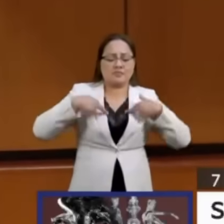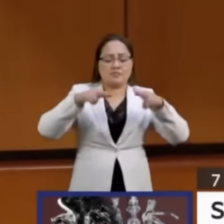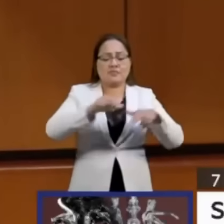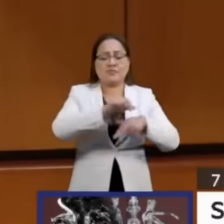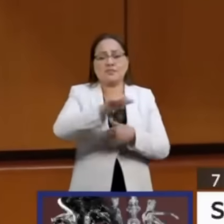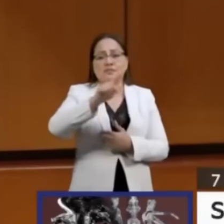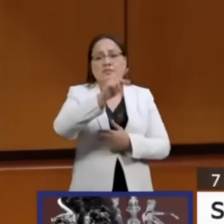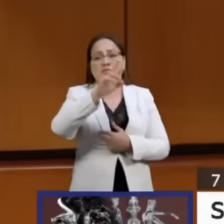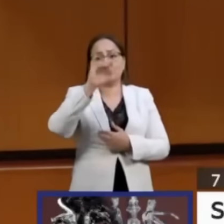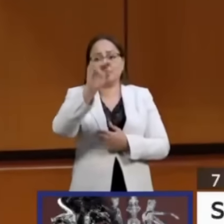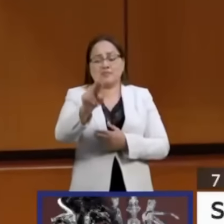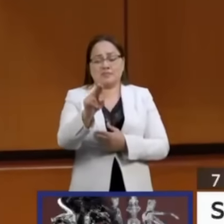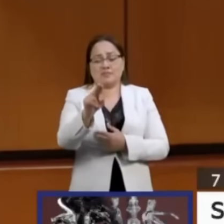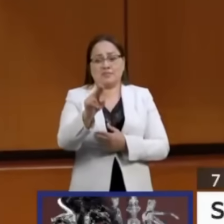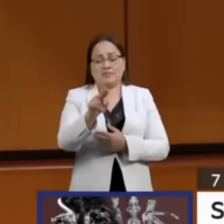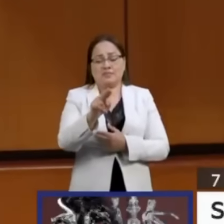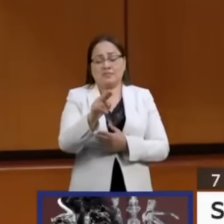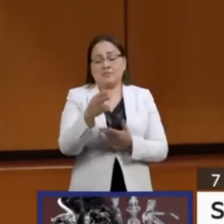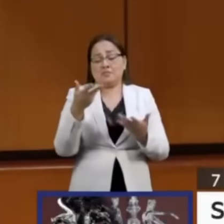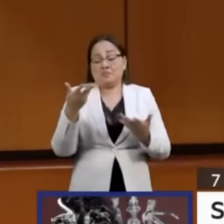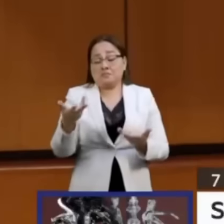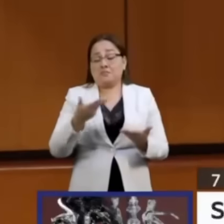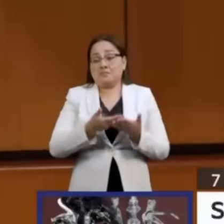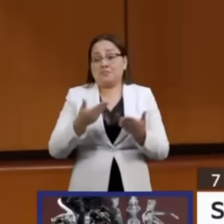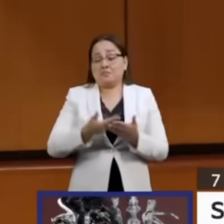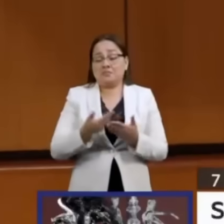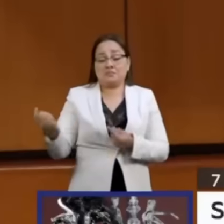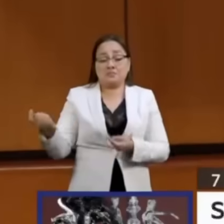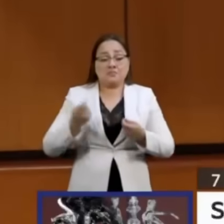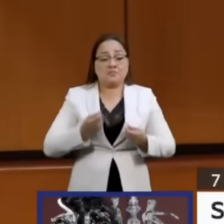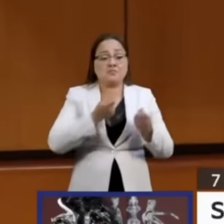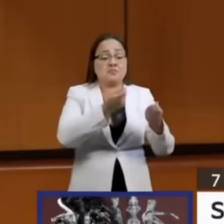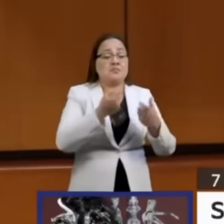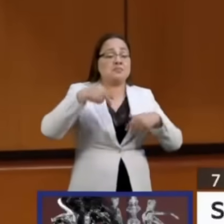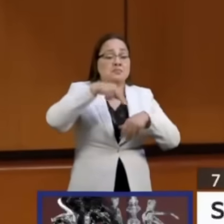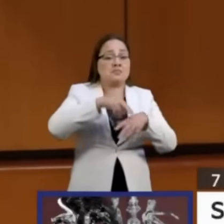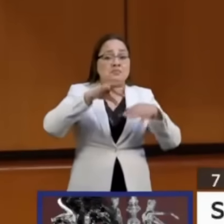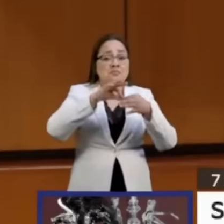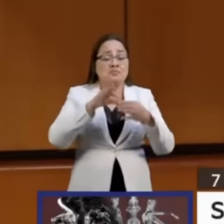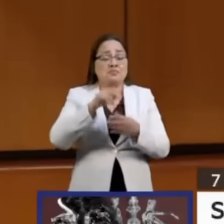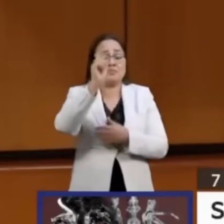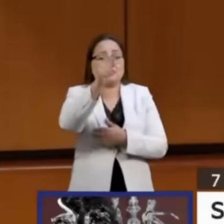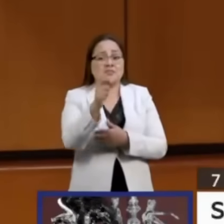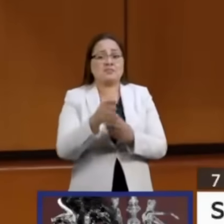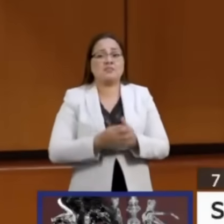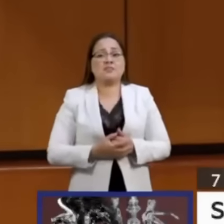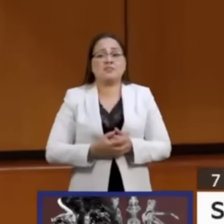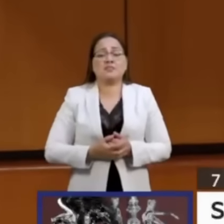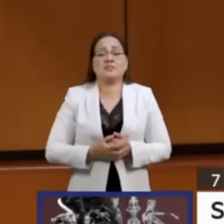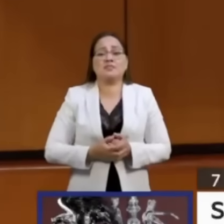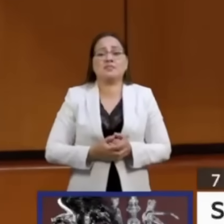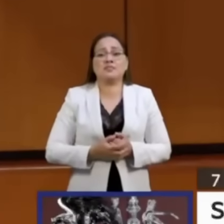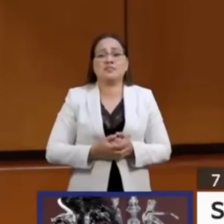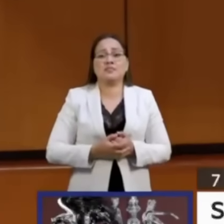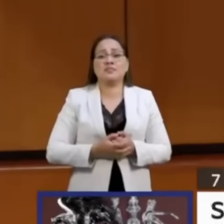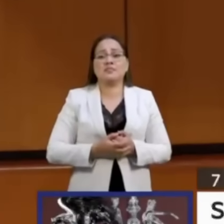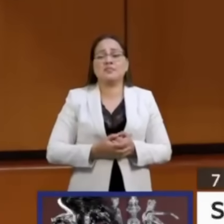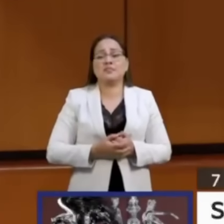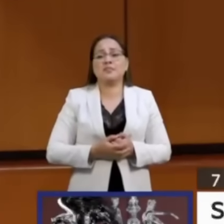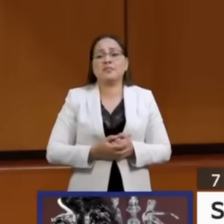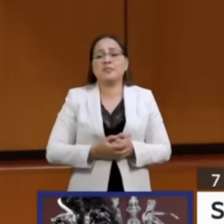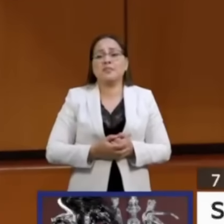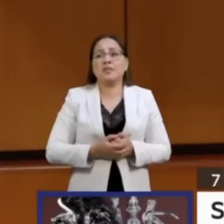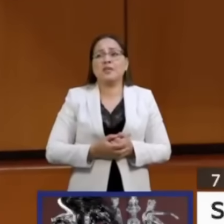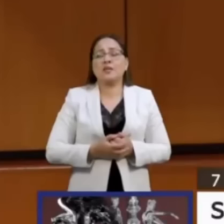vocero favorito ahora del PRIAN, demuestra, número uno, pues que a dónde tienen que ir